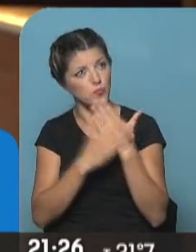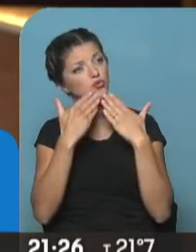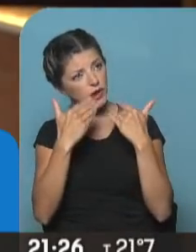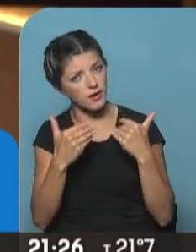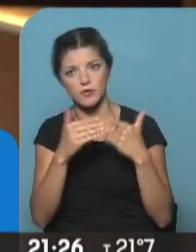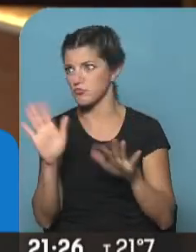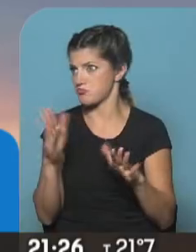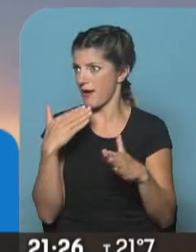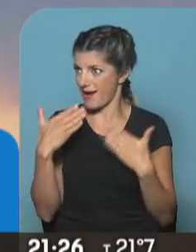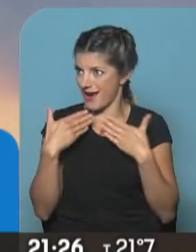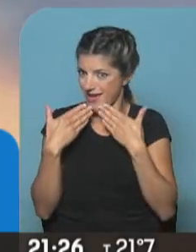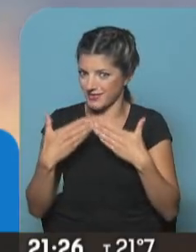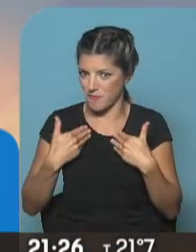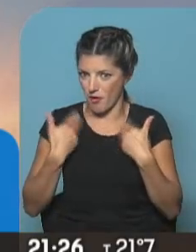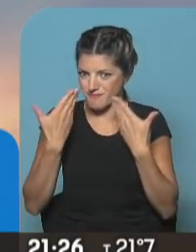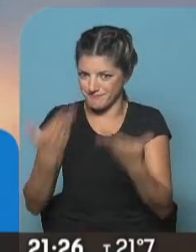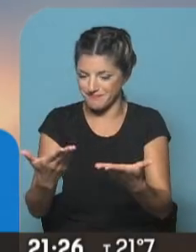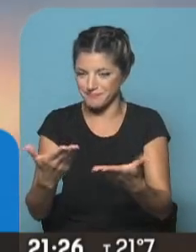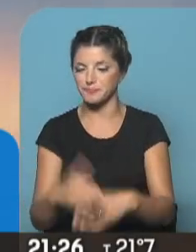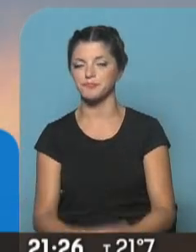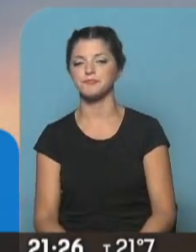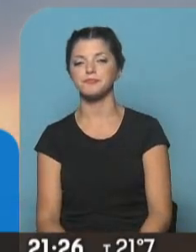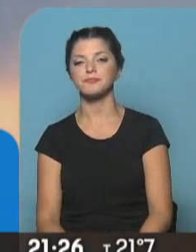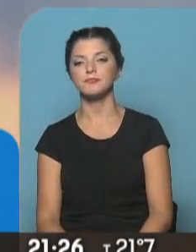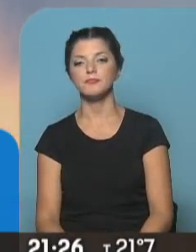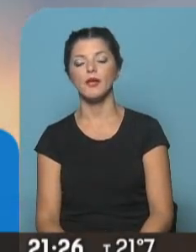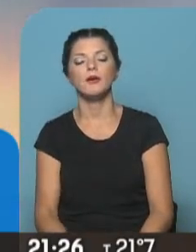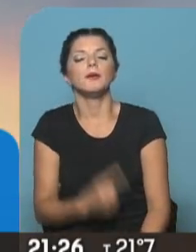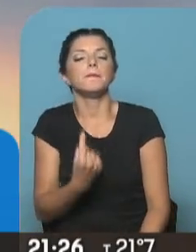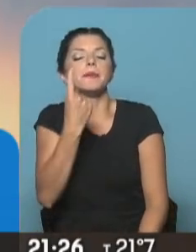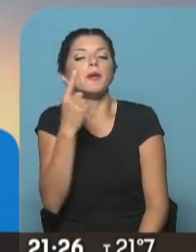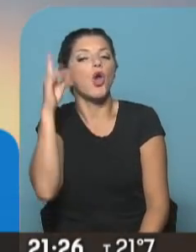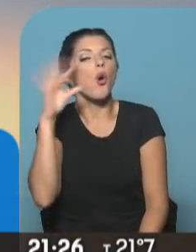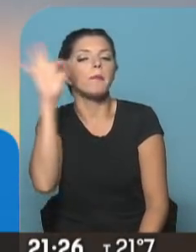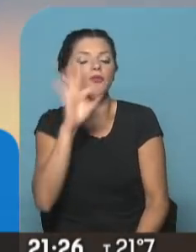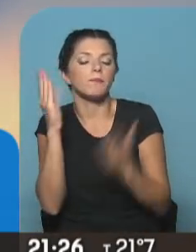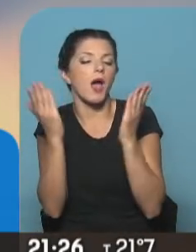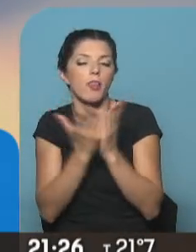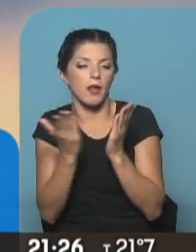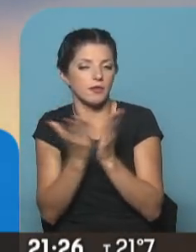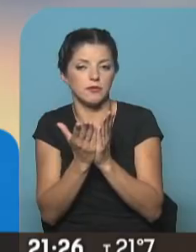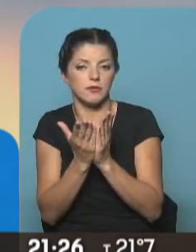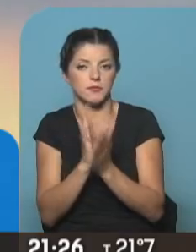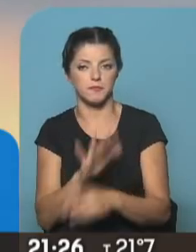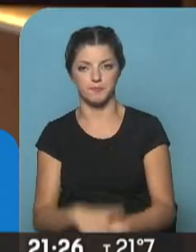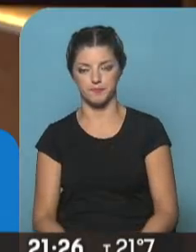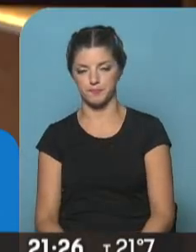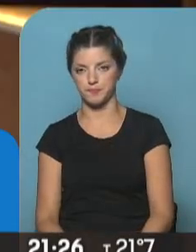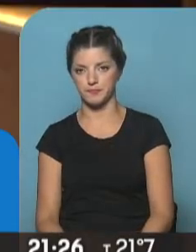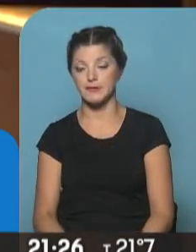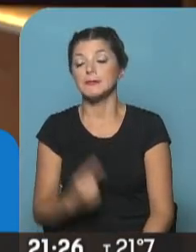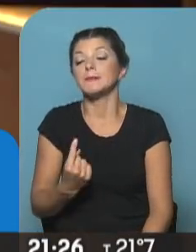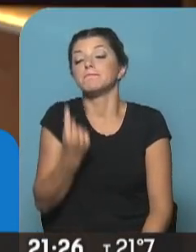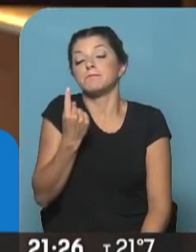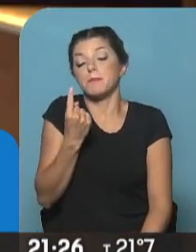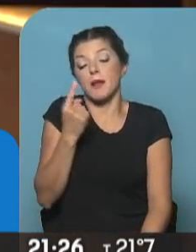por la invitación. Bueno, primera visión, primera reflexión de lo que está pasando con el submarino. Bueno, la primera reflexión,